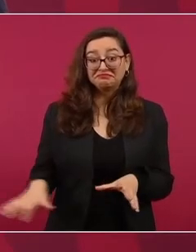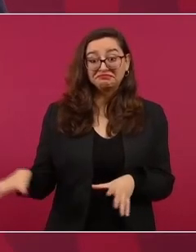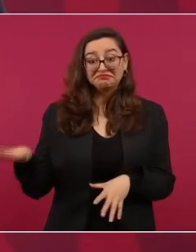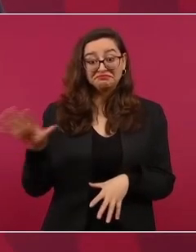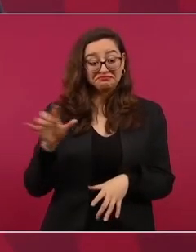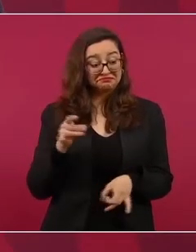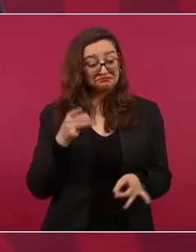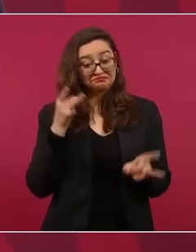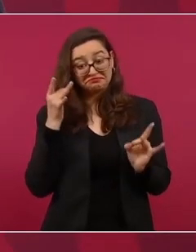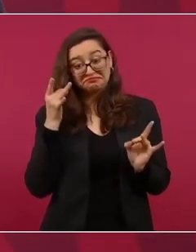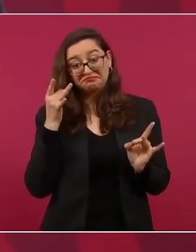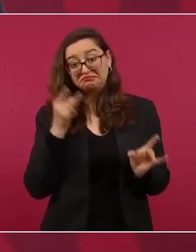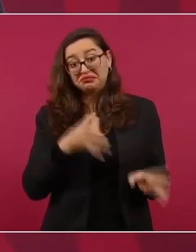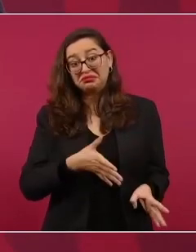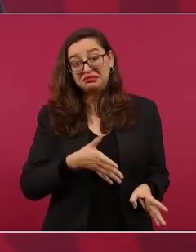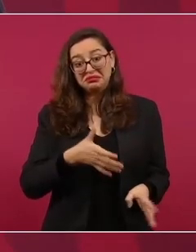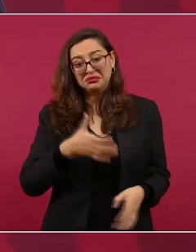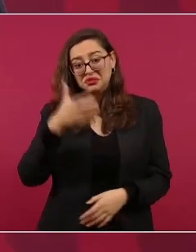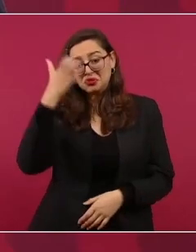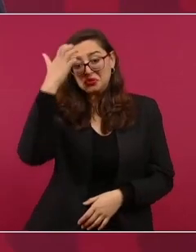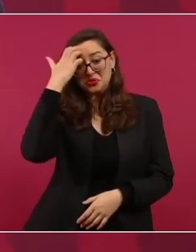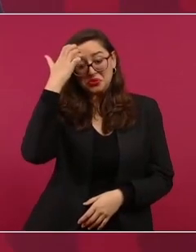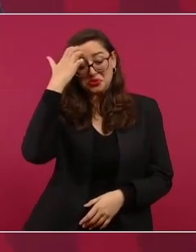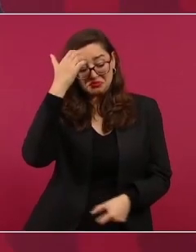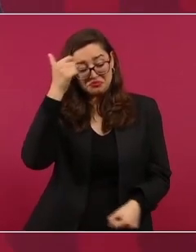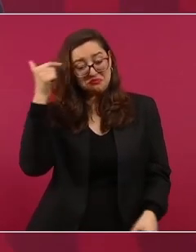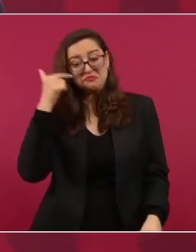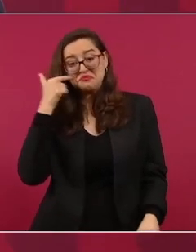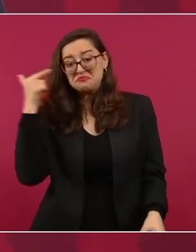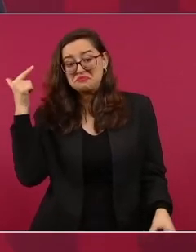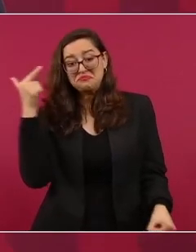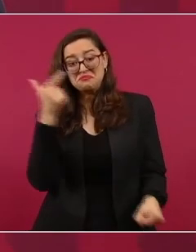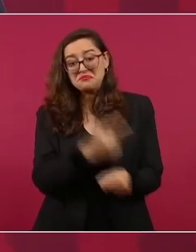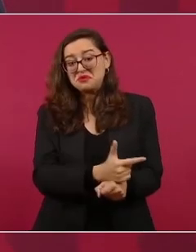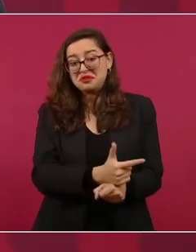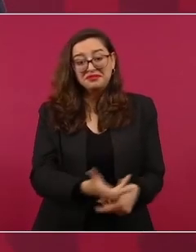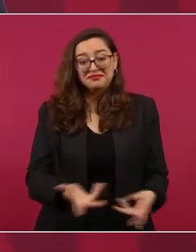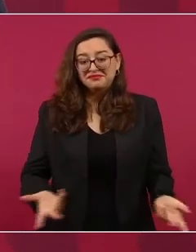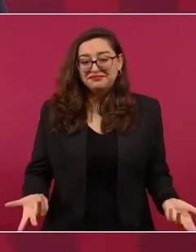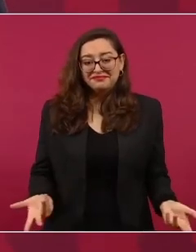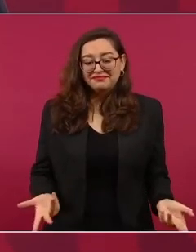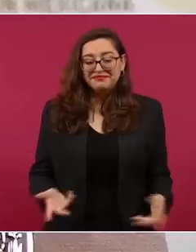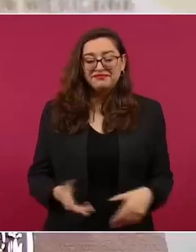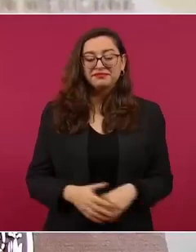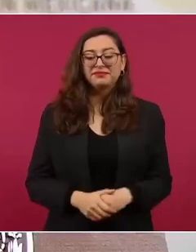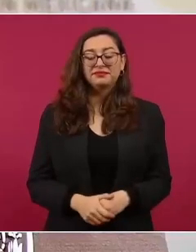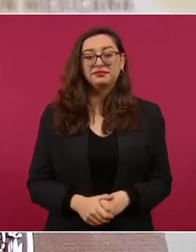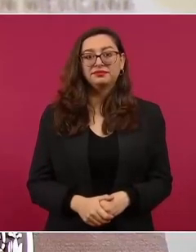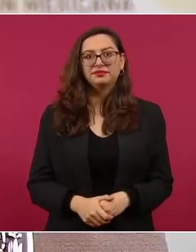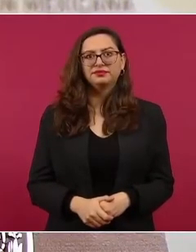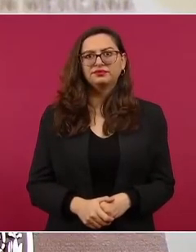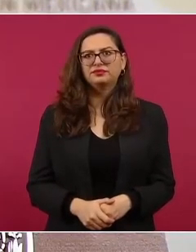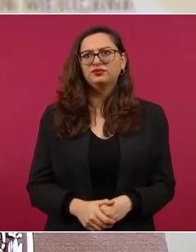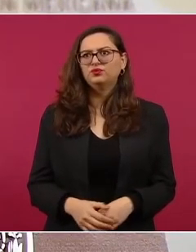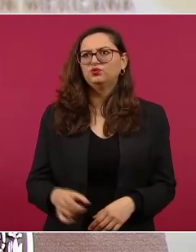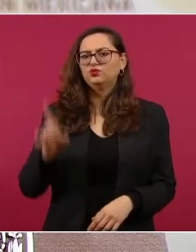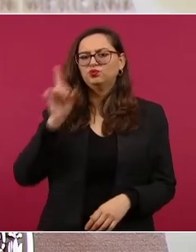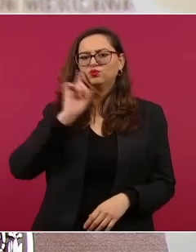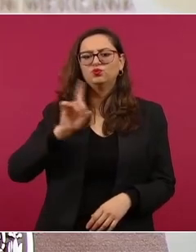muy reducidos. Les decía yo ayer de que una diputada,